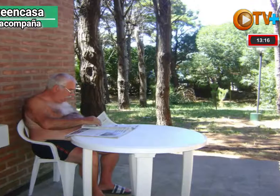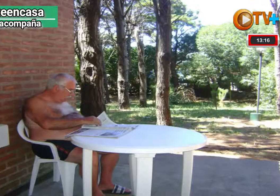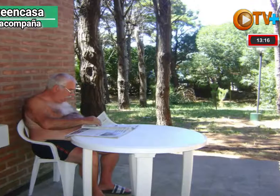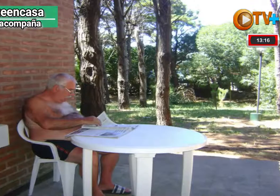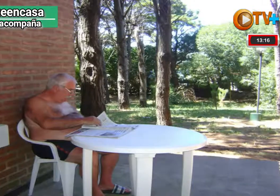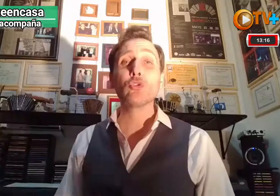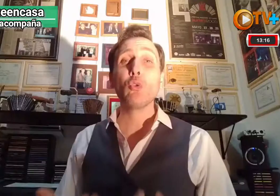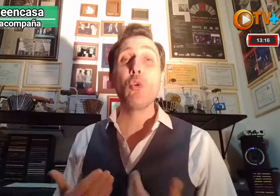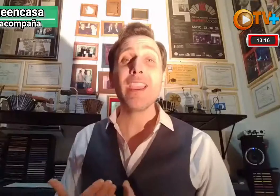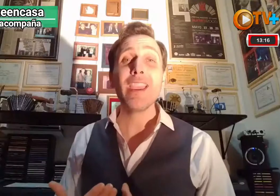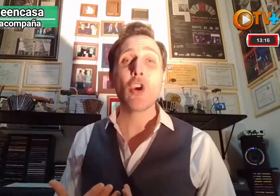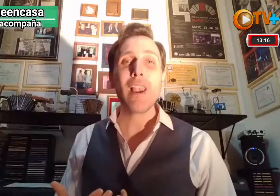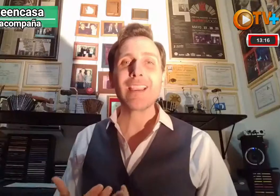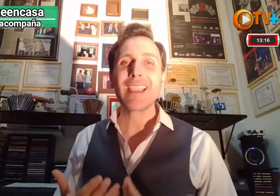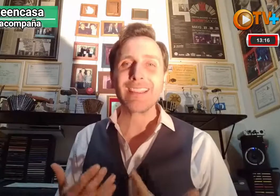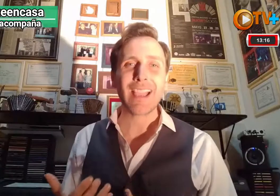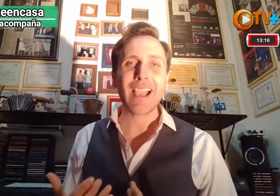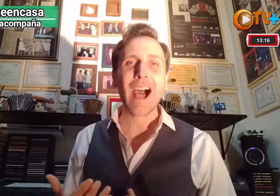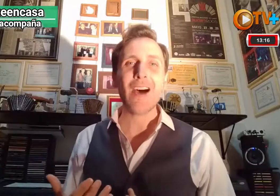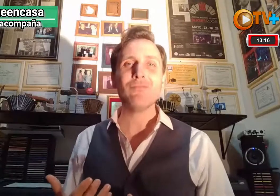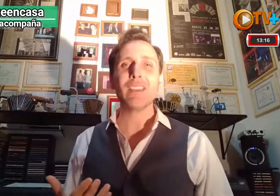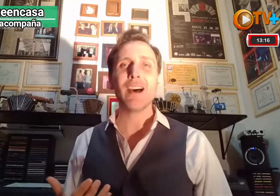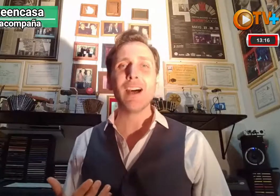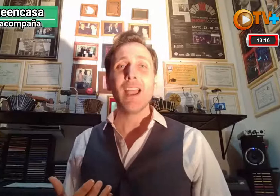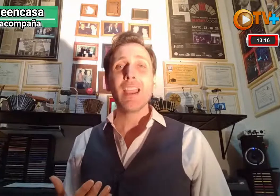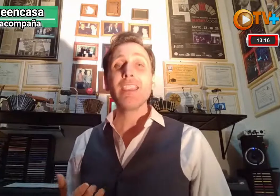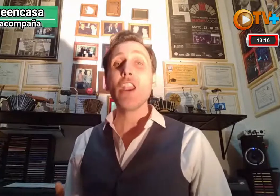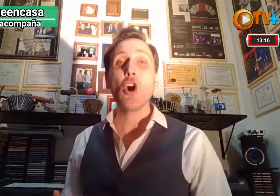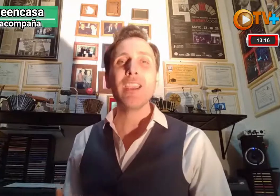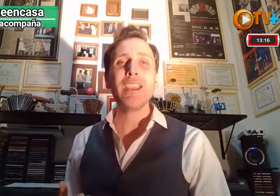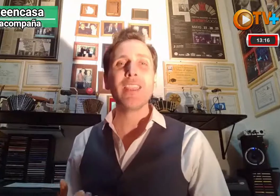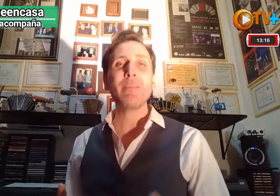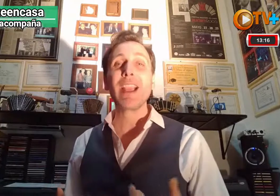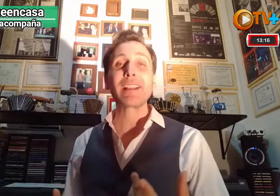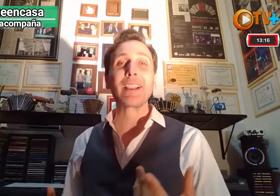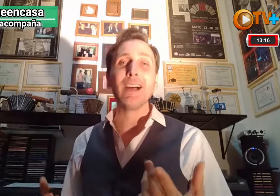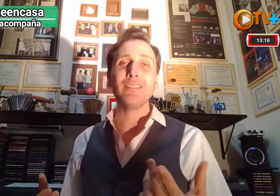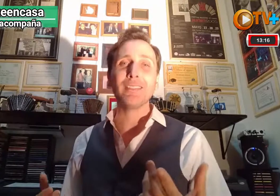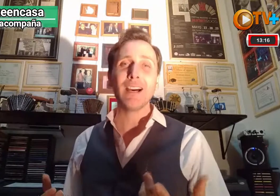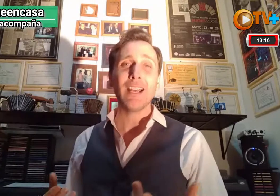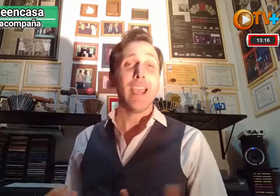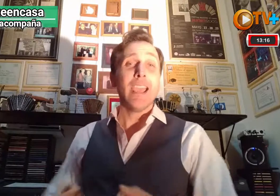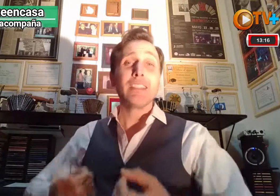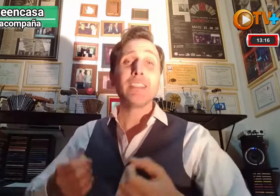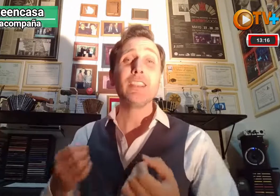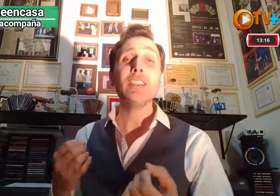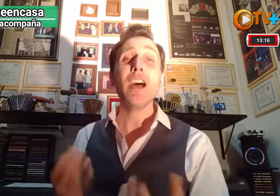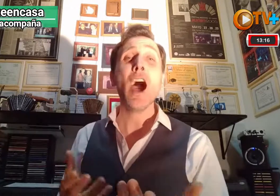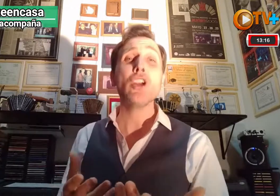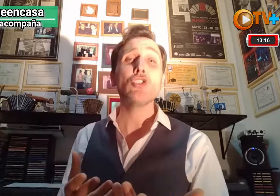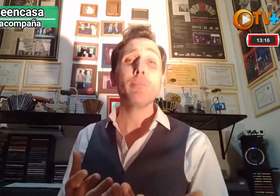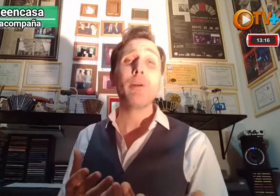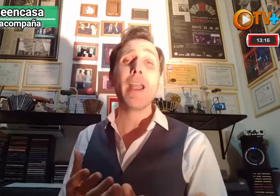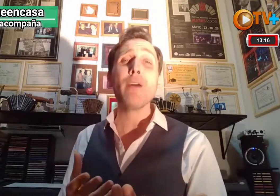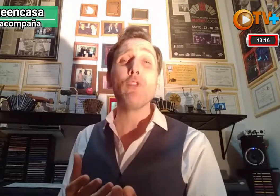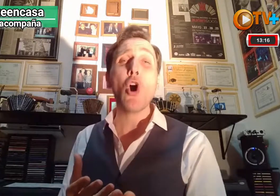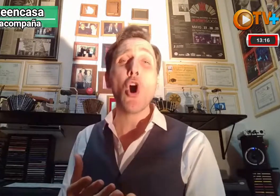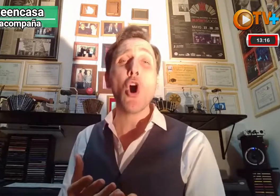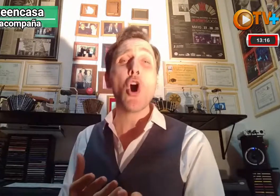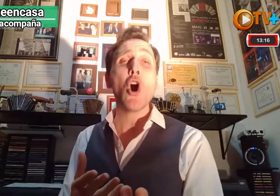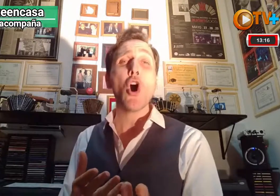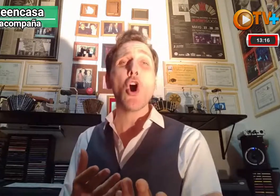mío, es tu hijo el que te canta, y al oír de mi garganta este tango